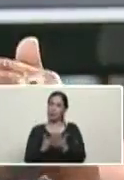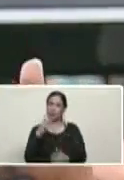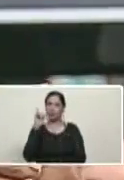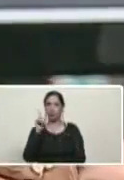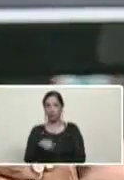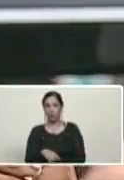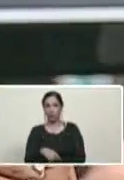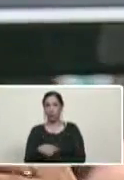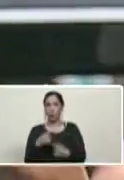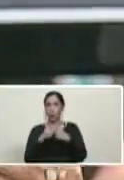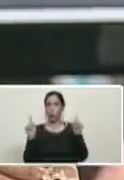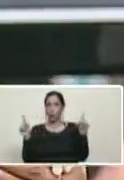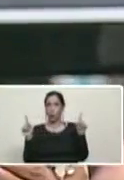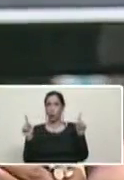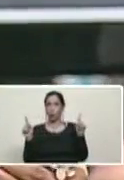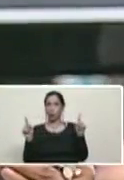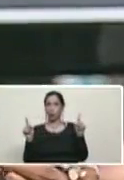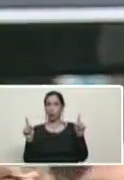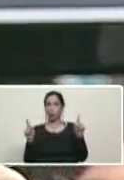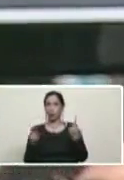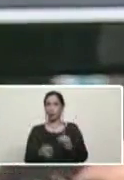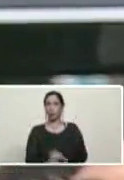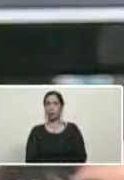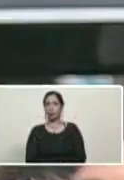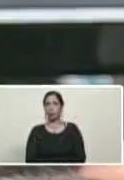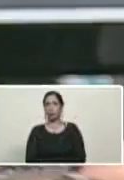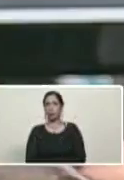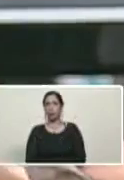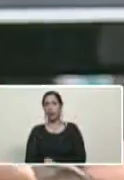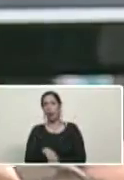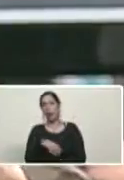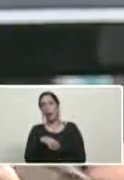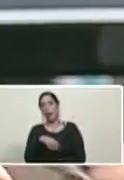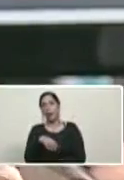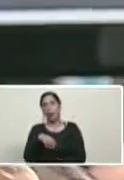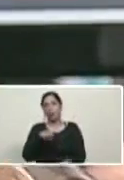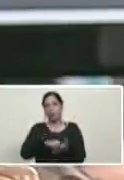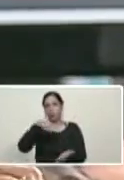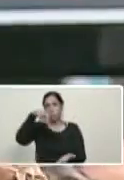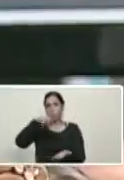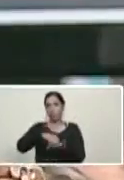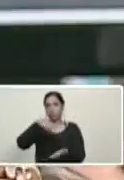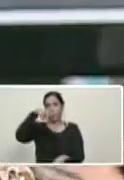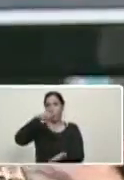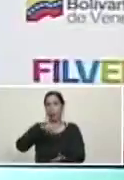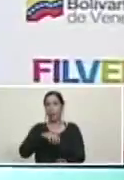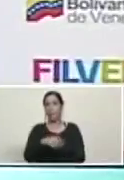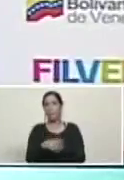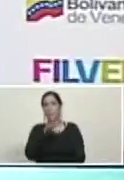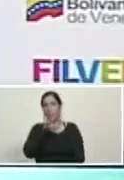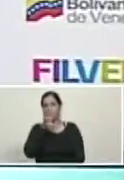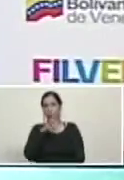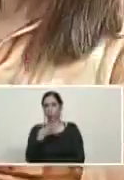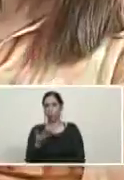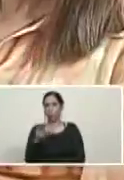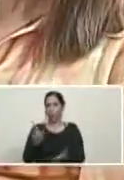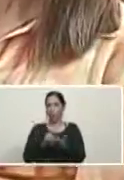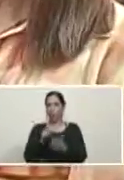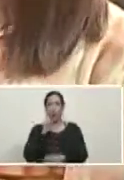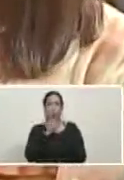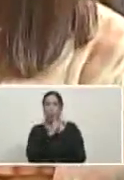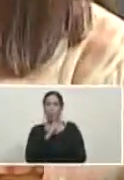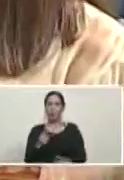otra editorial, Editorial del Perro y la Rana, que publicó mi libro desde años. Su equipo